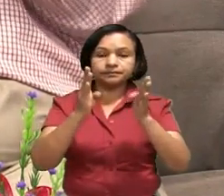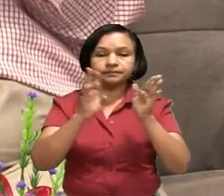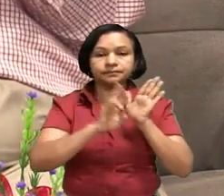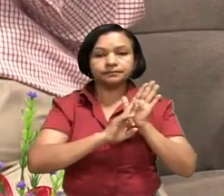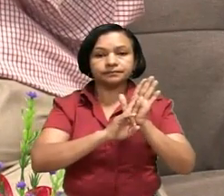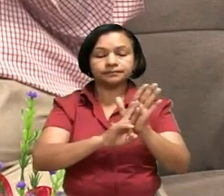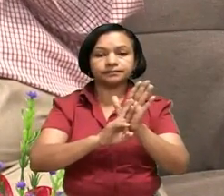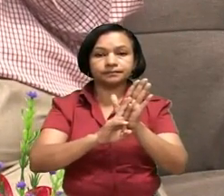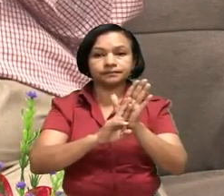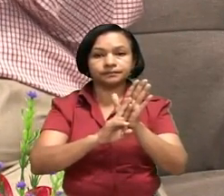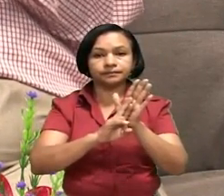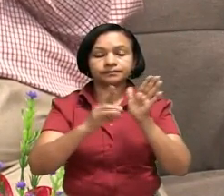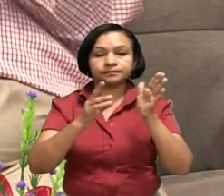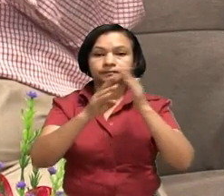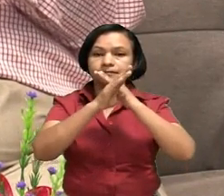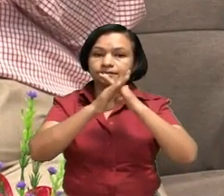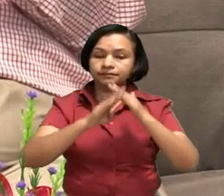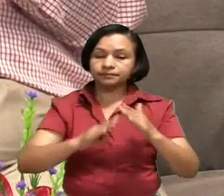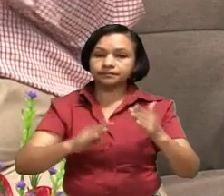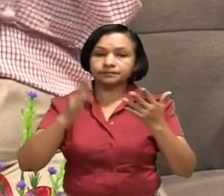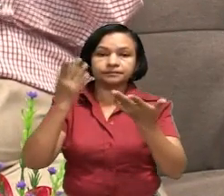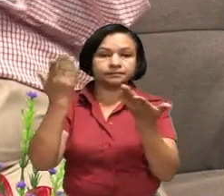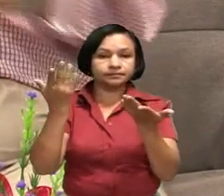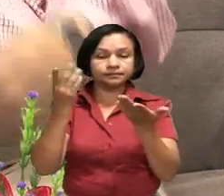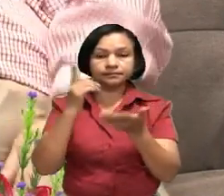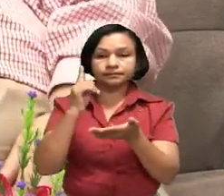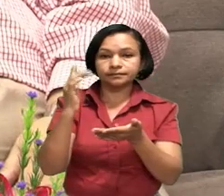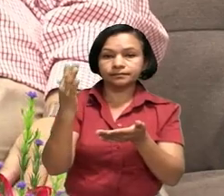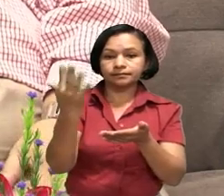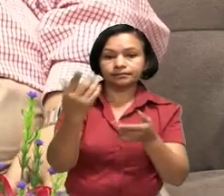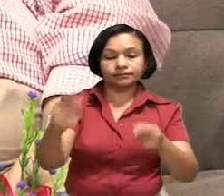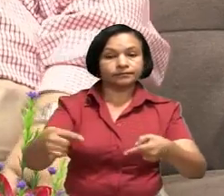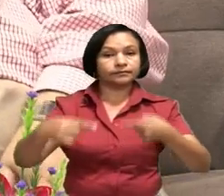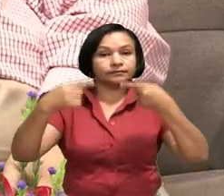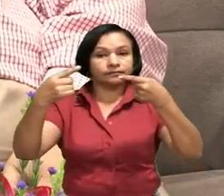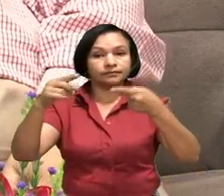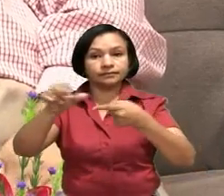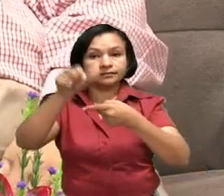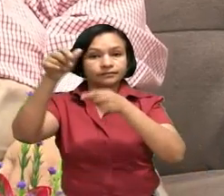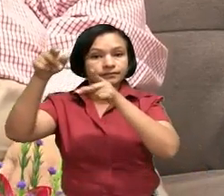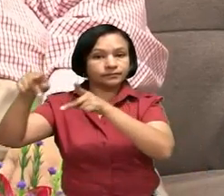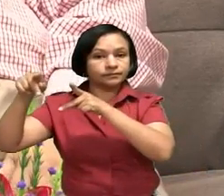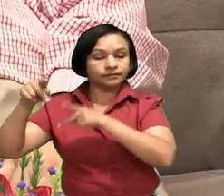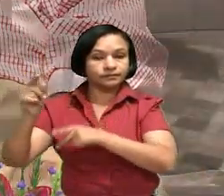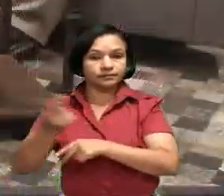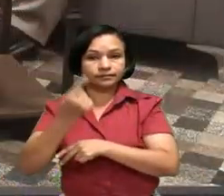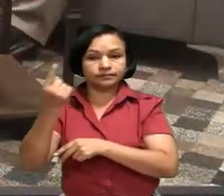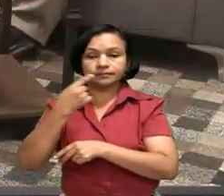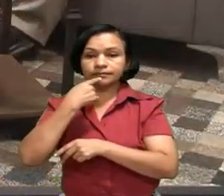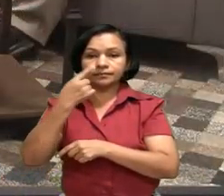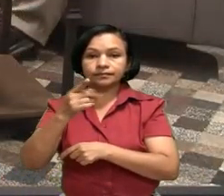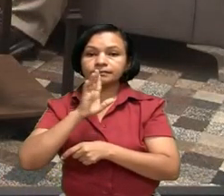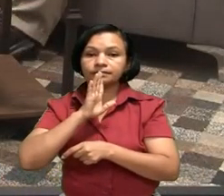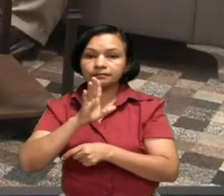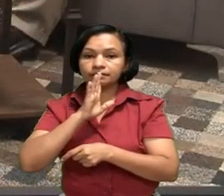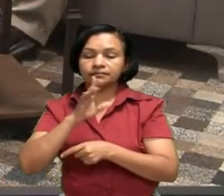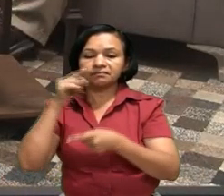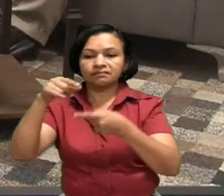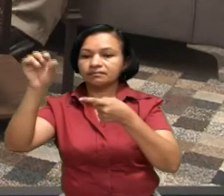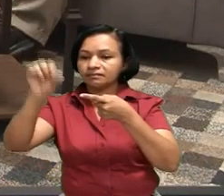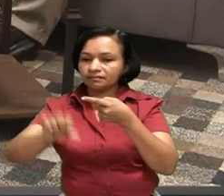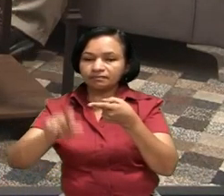representa paz espiritual en contraposición con aquellos que solamente te vienen hablando de que esto no